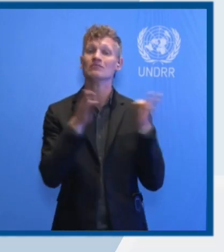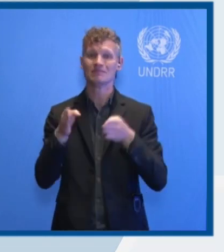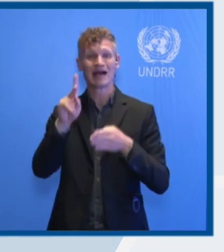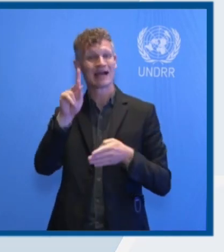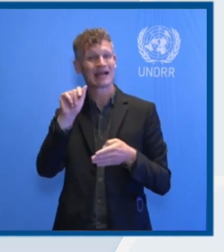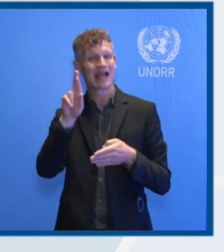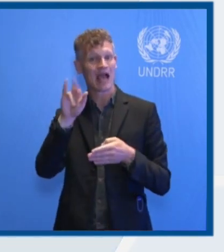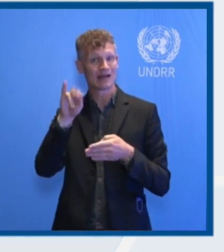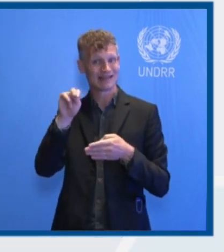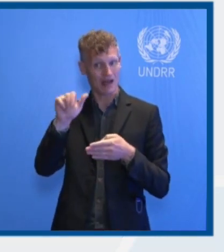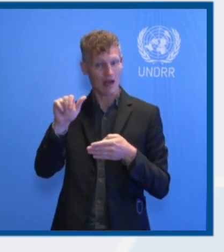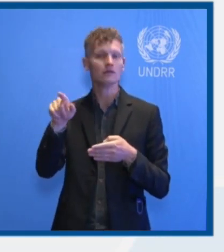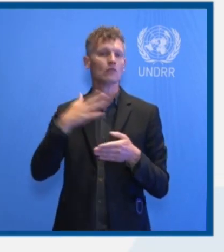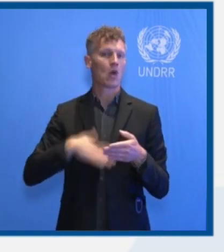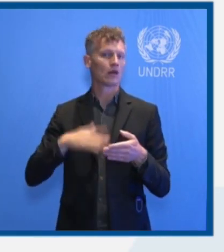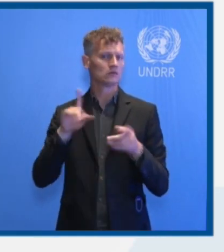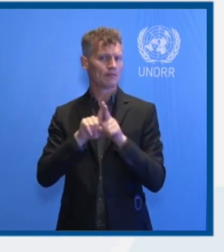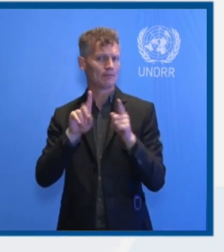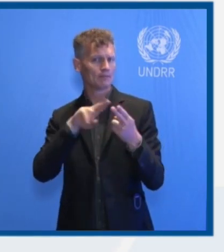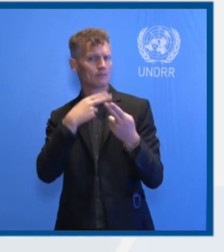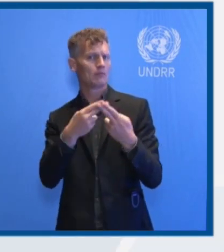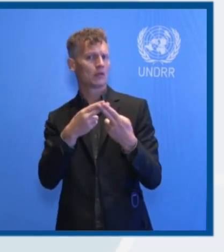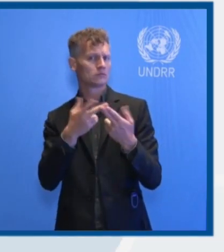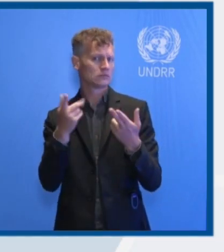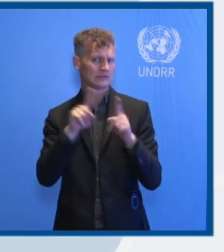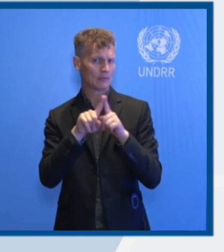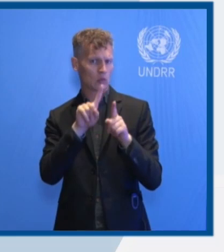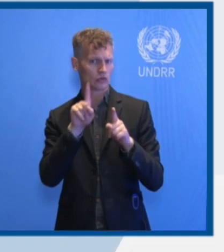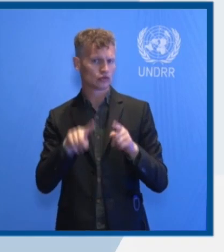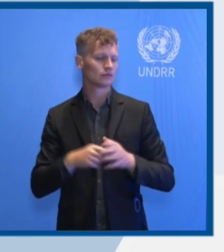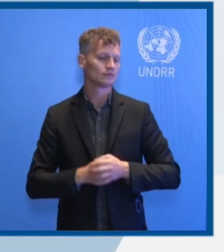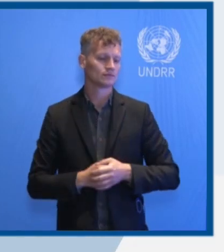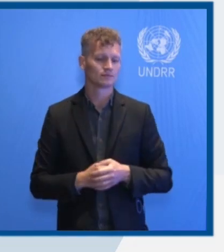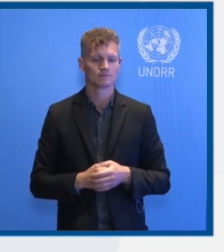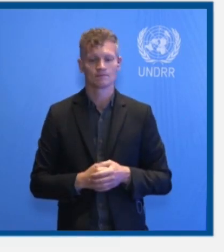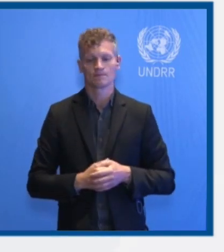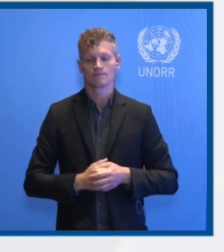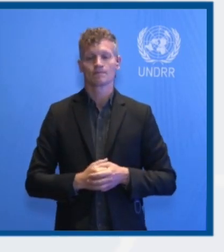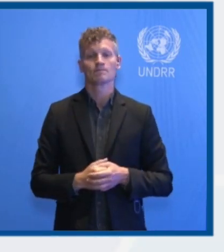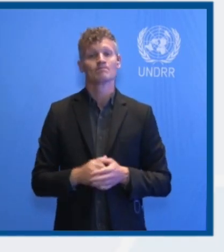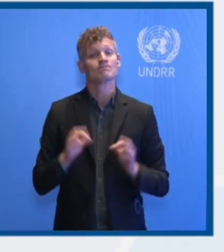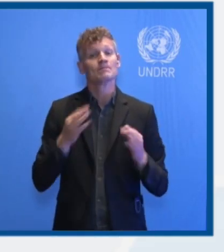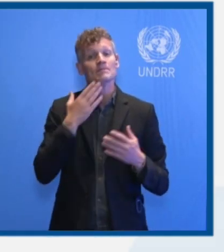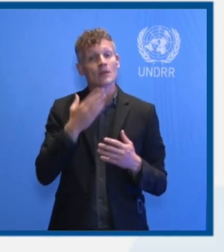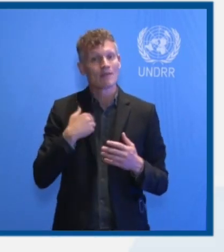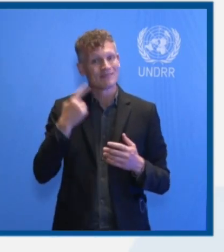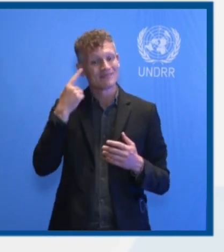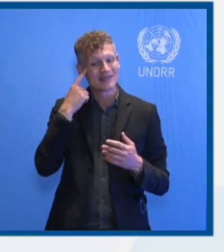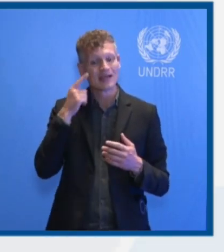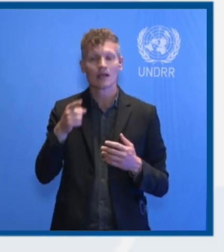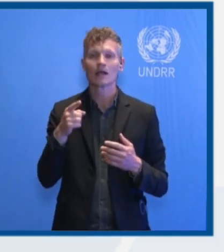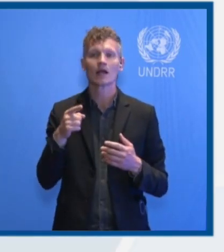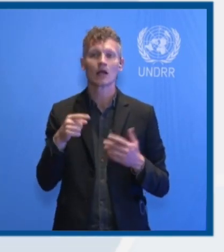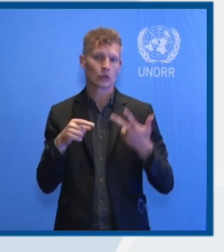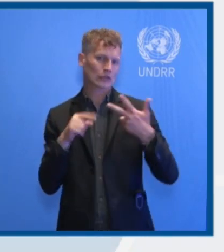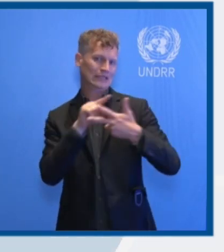same question. Thanks. So I think scaling up the good practices requires maybe 3 key